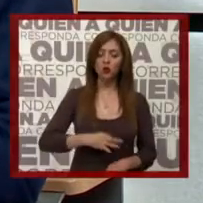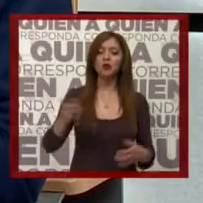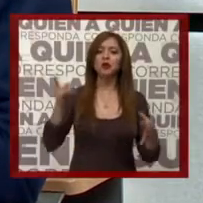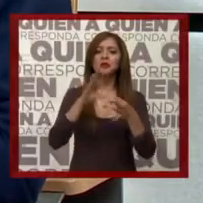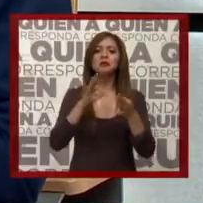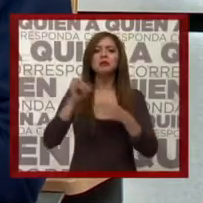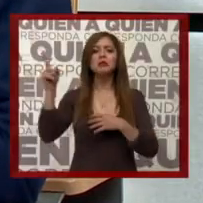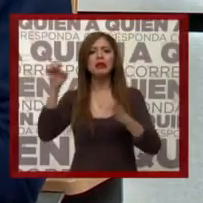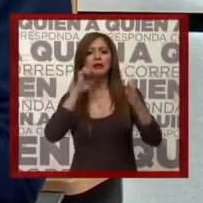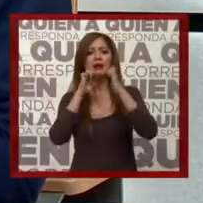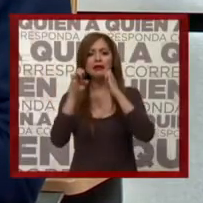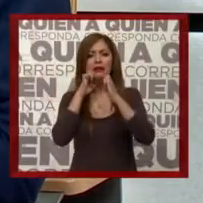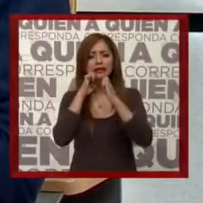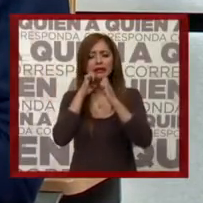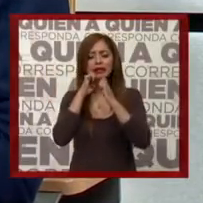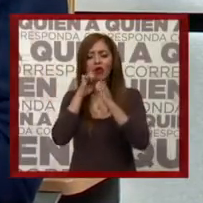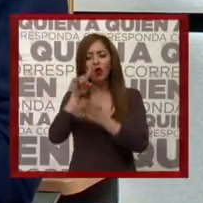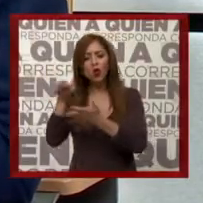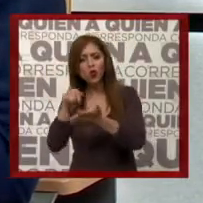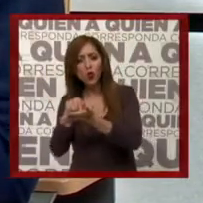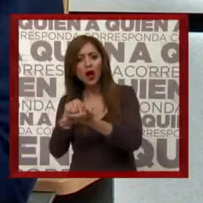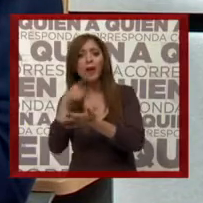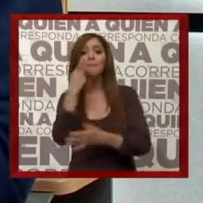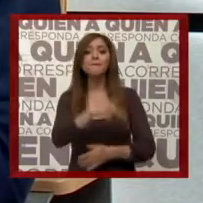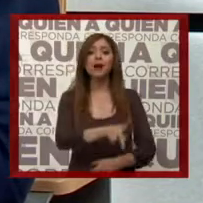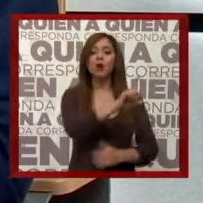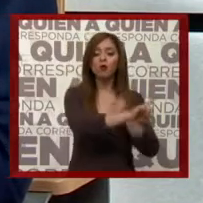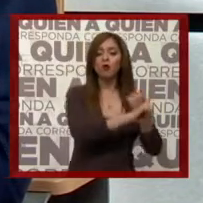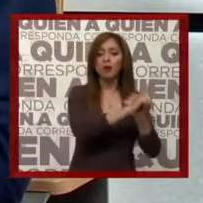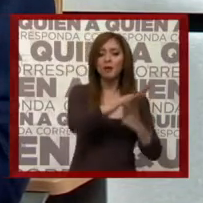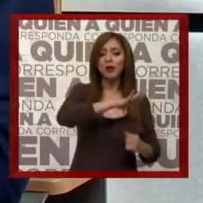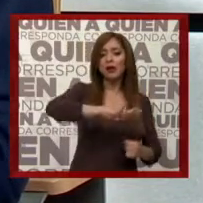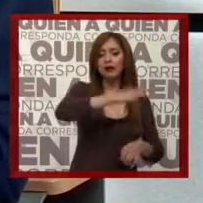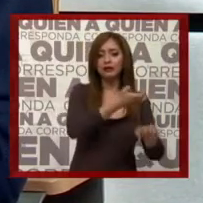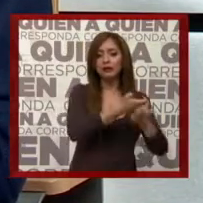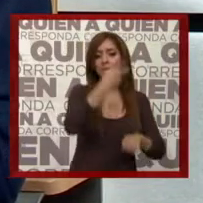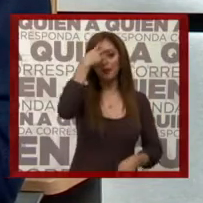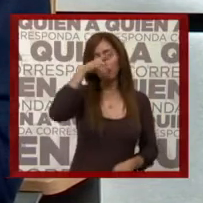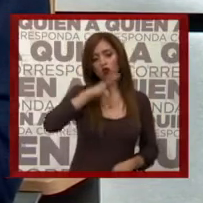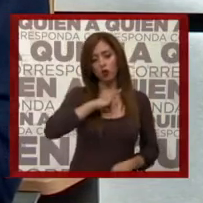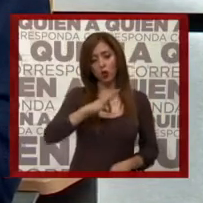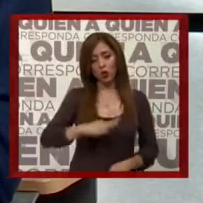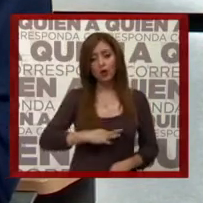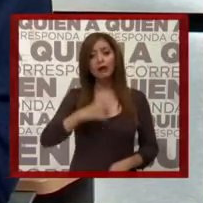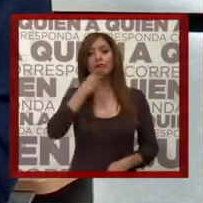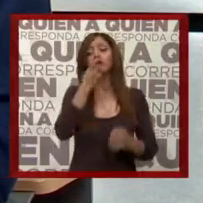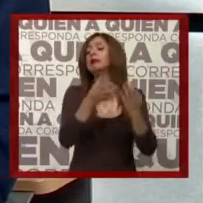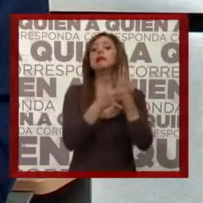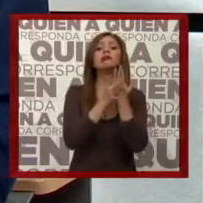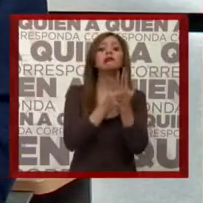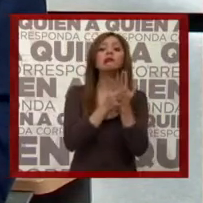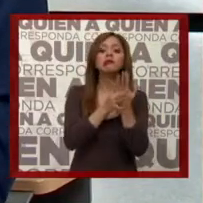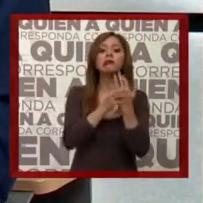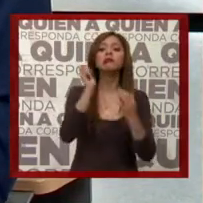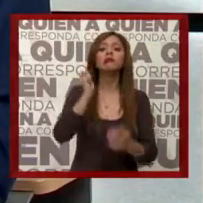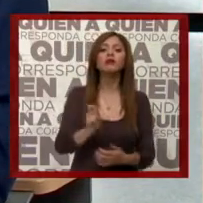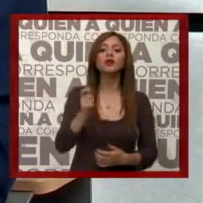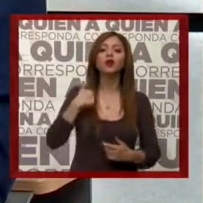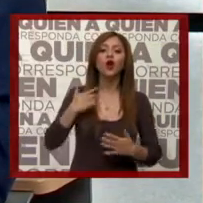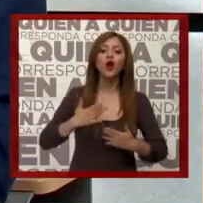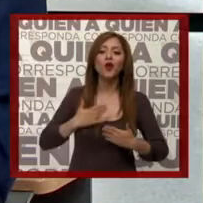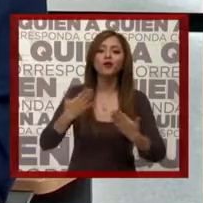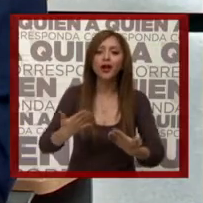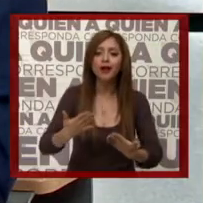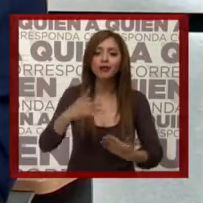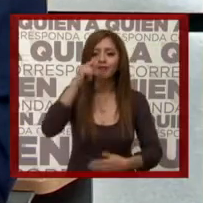entrevista la hicimos en otro lado, pero los hechos se dieron allá en Toluca, en el Estado de México, y nos dice que fue por confiado.